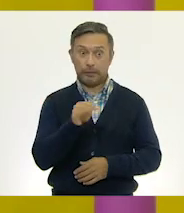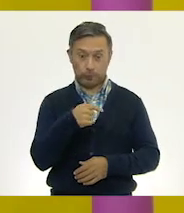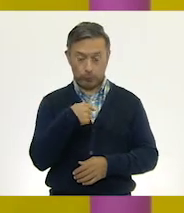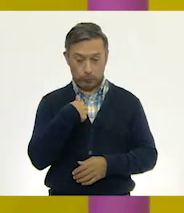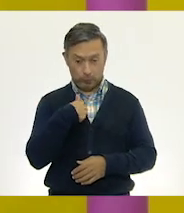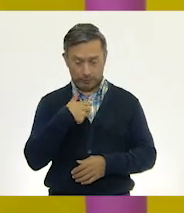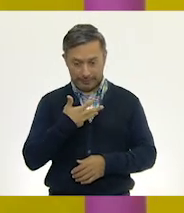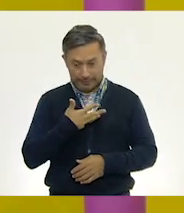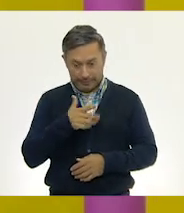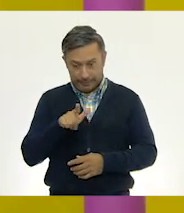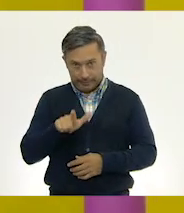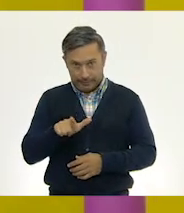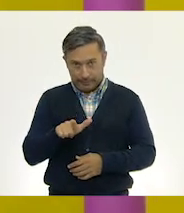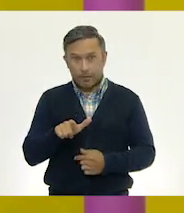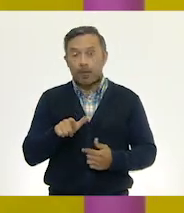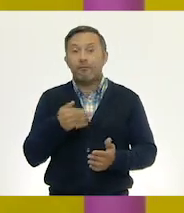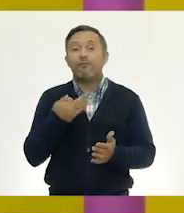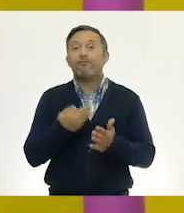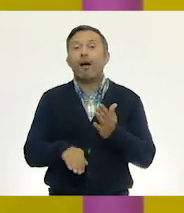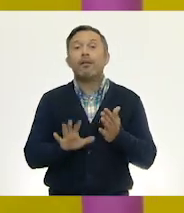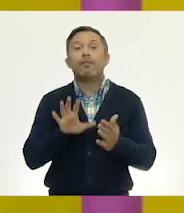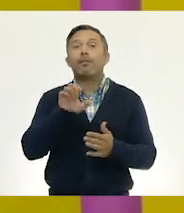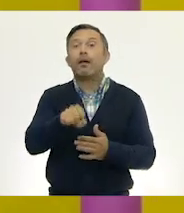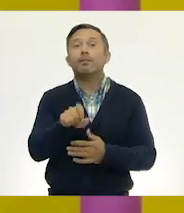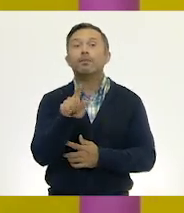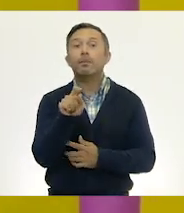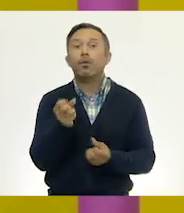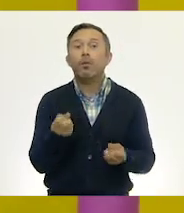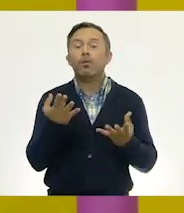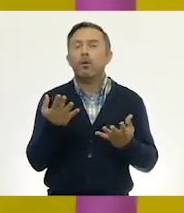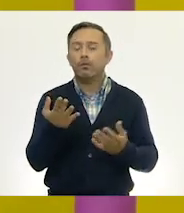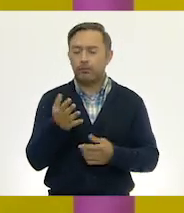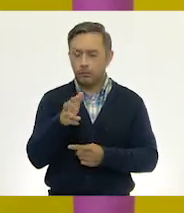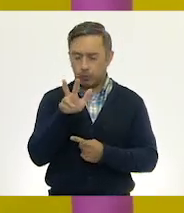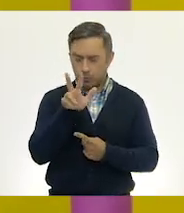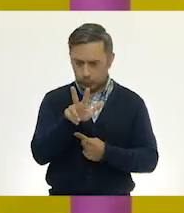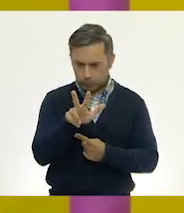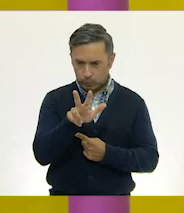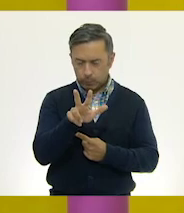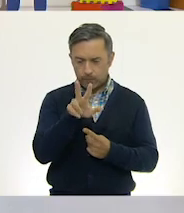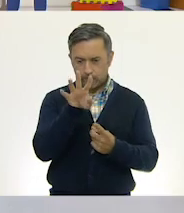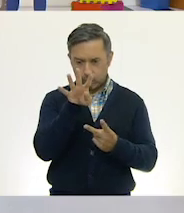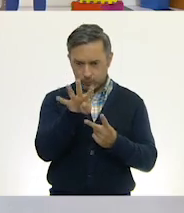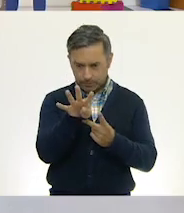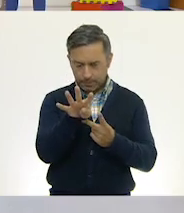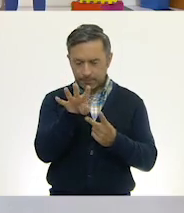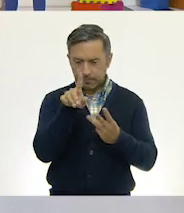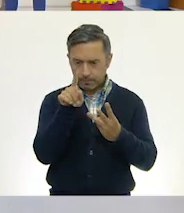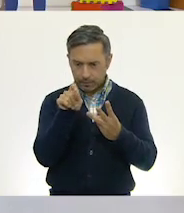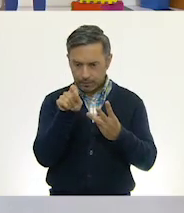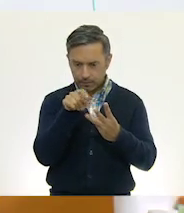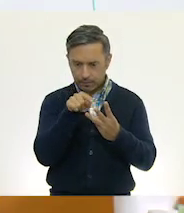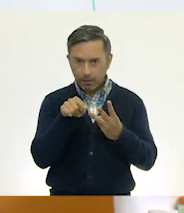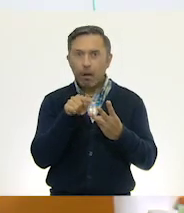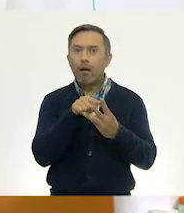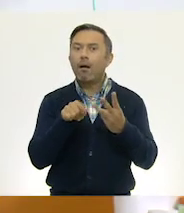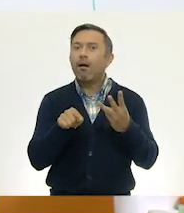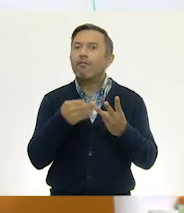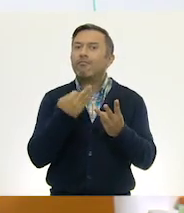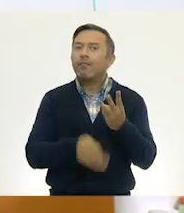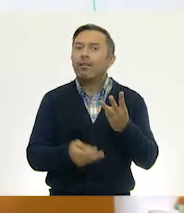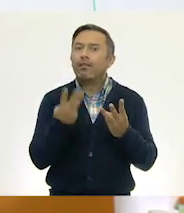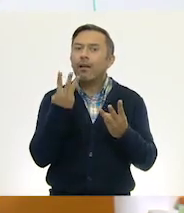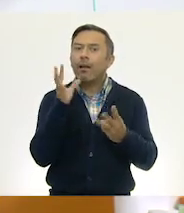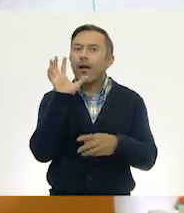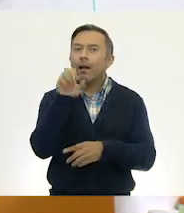faltan? 18, 19 y 20. ¿Me faltan 3? Exactamente, entonces son 3. Uh-huh.